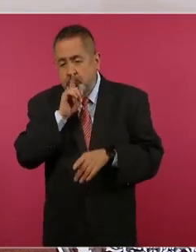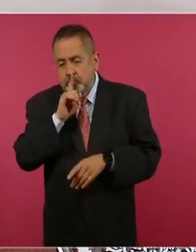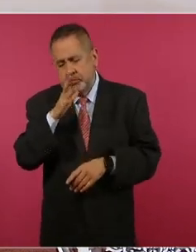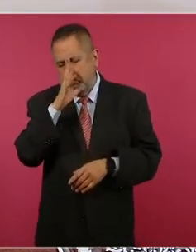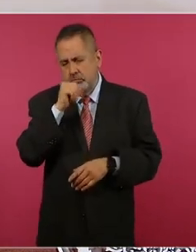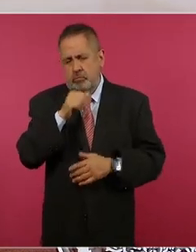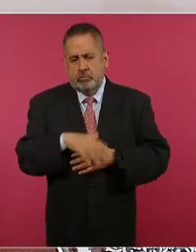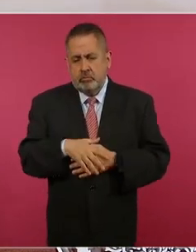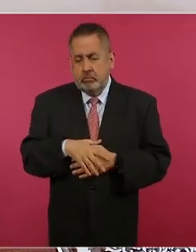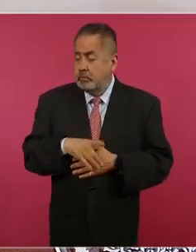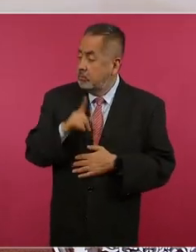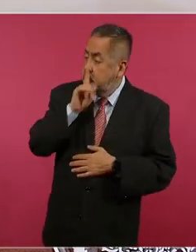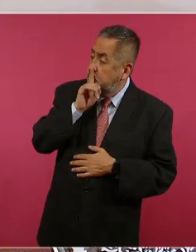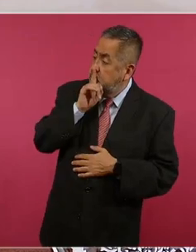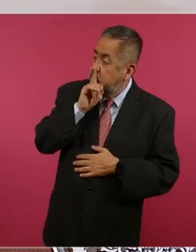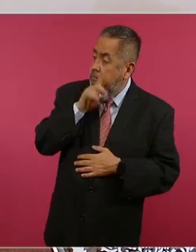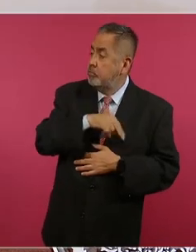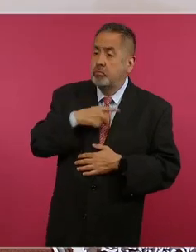no nos pueden